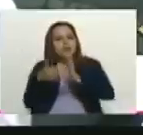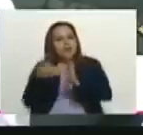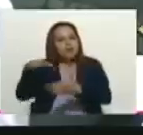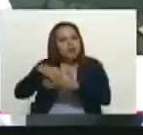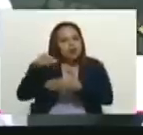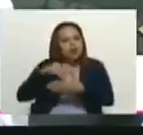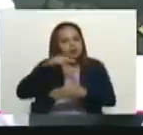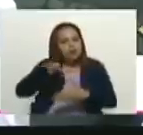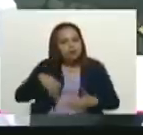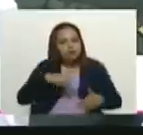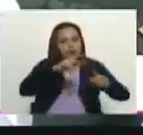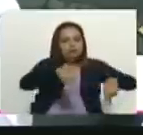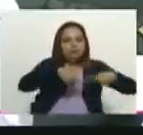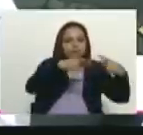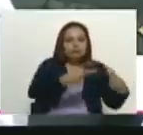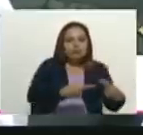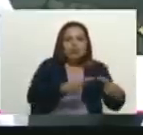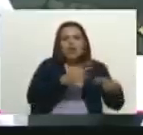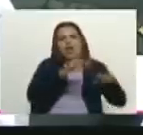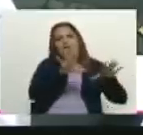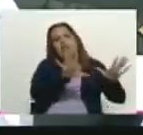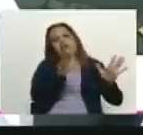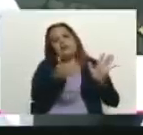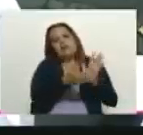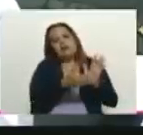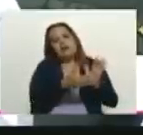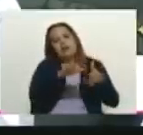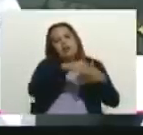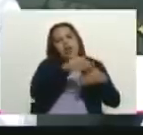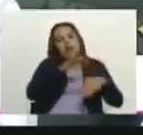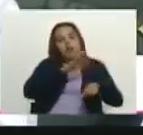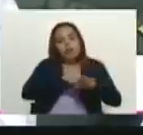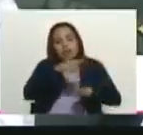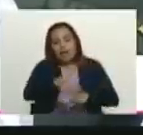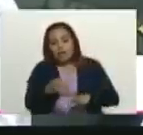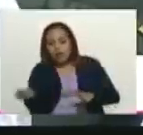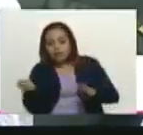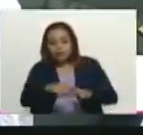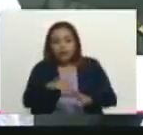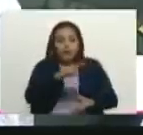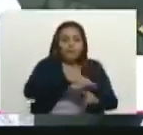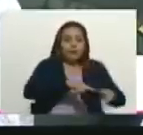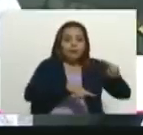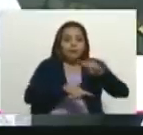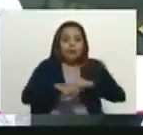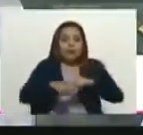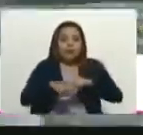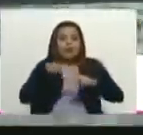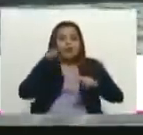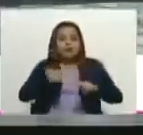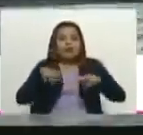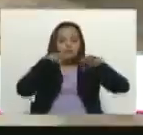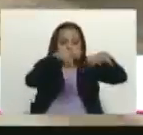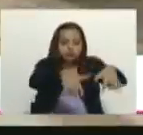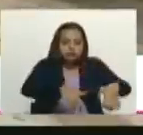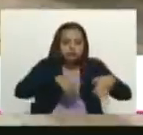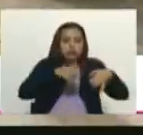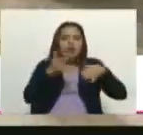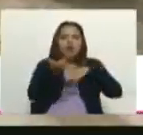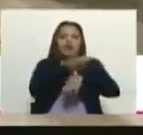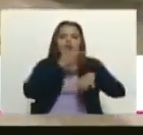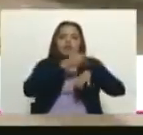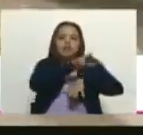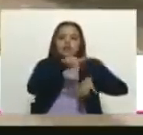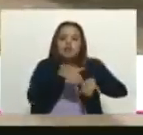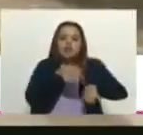lo logramos. ¿Por qué? Bueno, porque allá tenemos el cemento con Cemento Andino, porque tenemos la maquinaria del gobierno nacional, porque tenemos la maquinaria